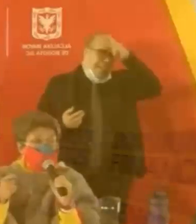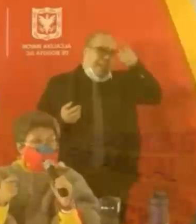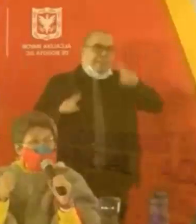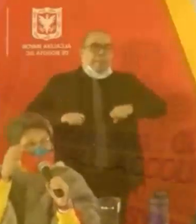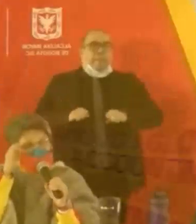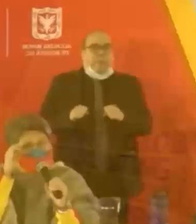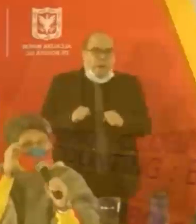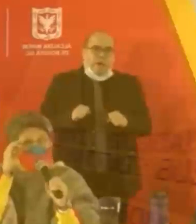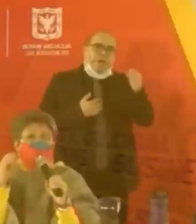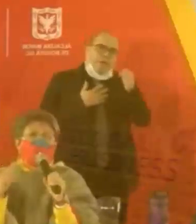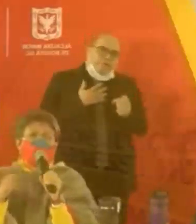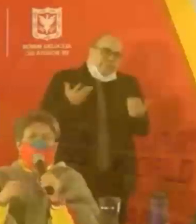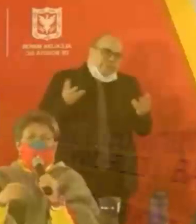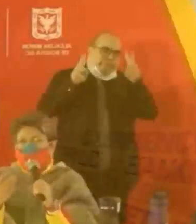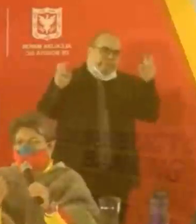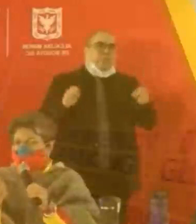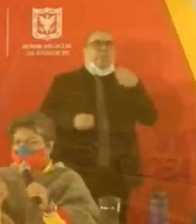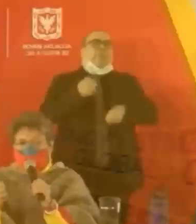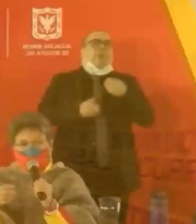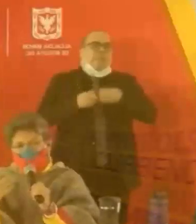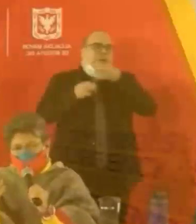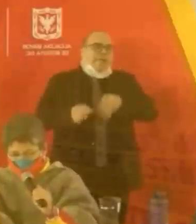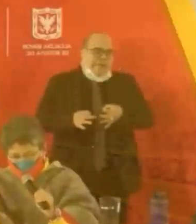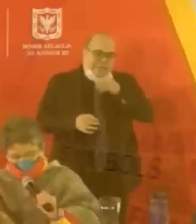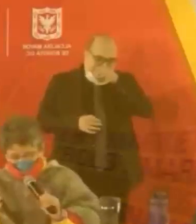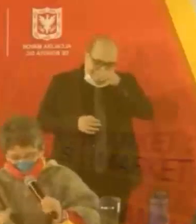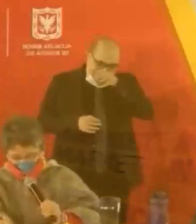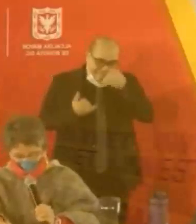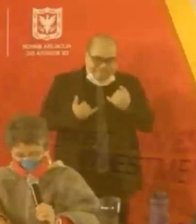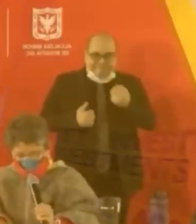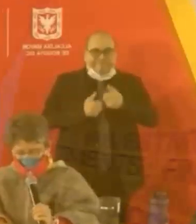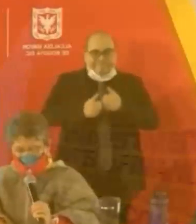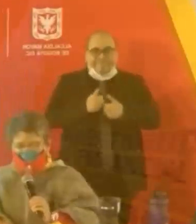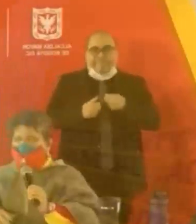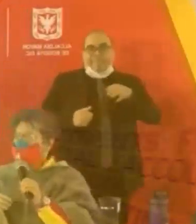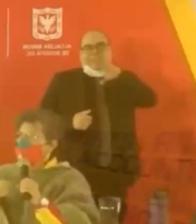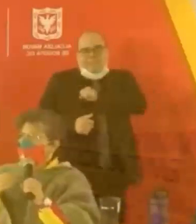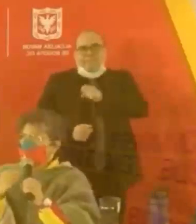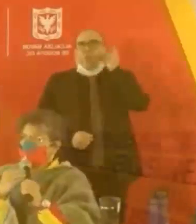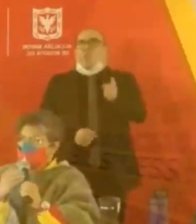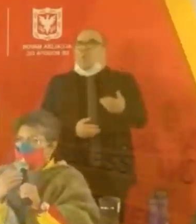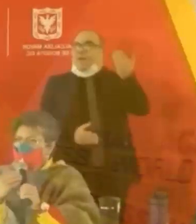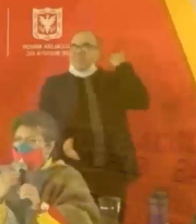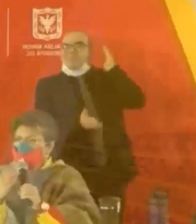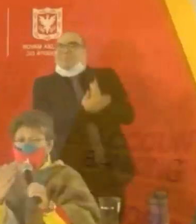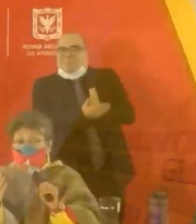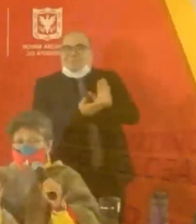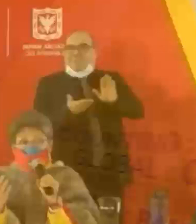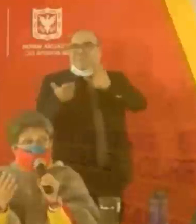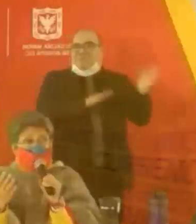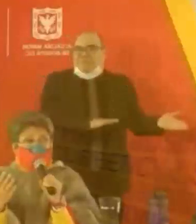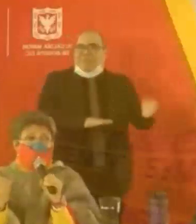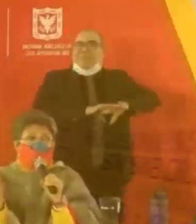que es el momento de fijar una posición bastante sólida y fuerte y hacer también un llamado a las autoridades colombianas para que no permita que esto pueda